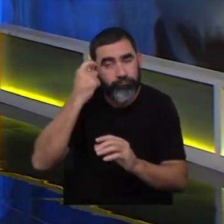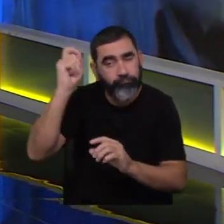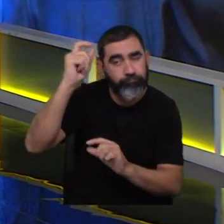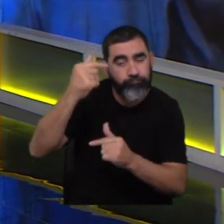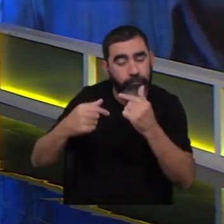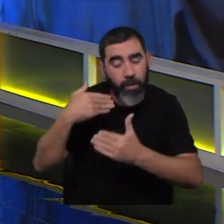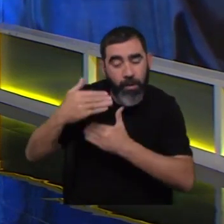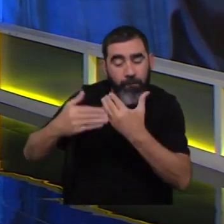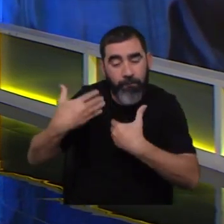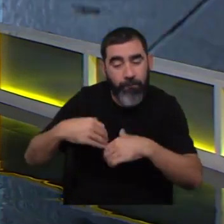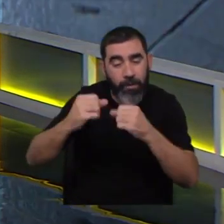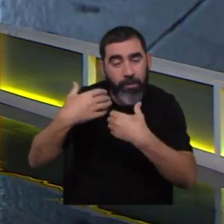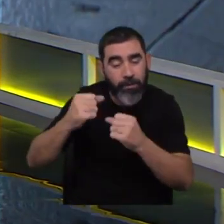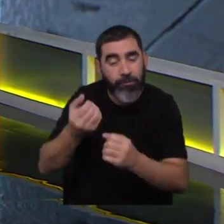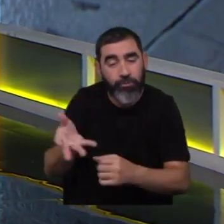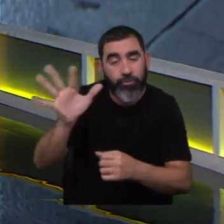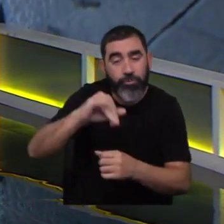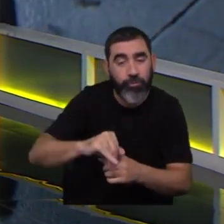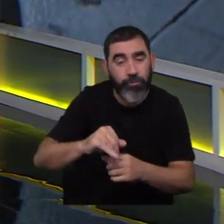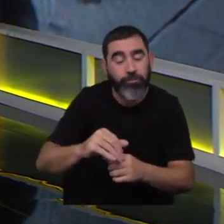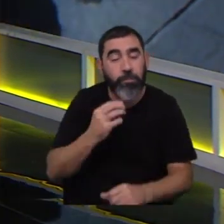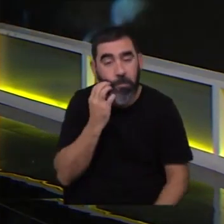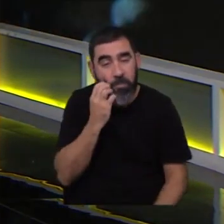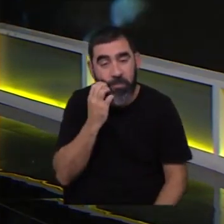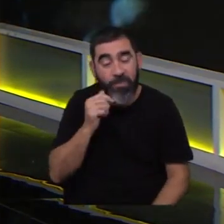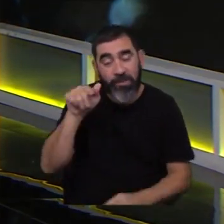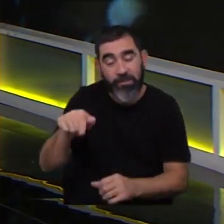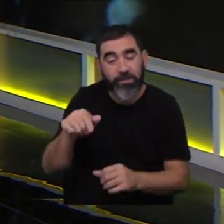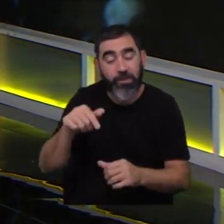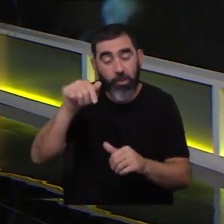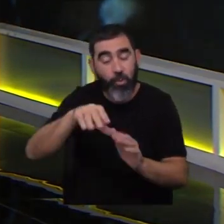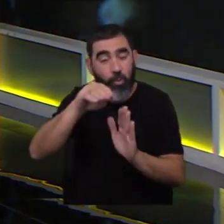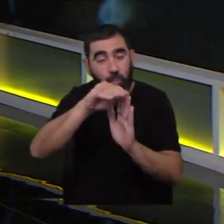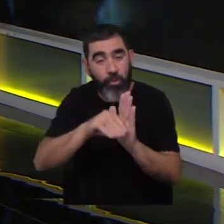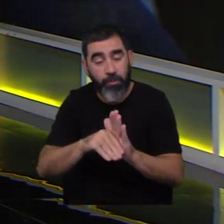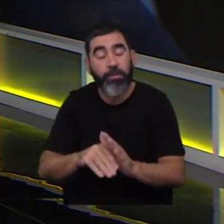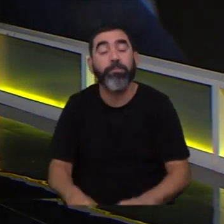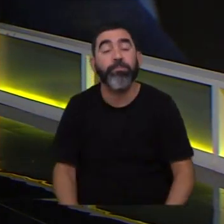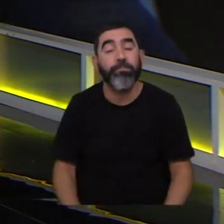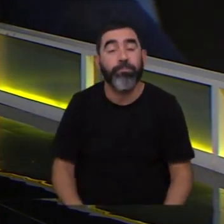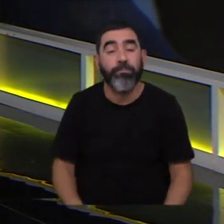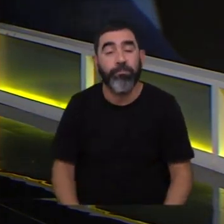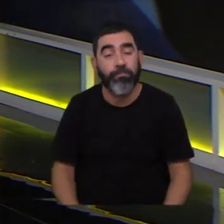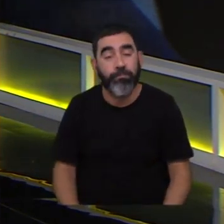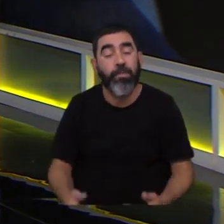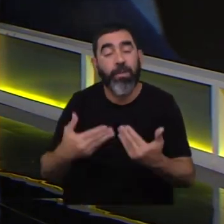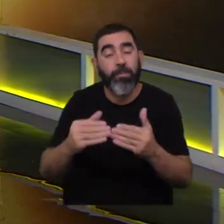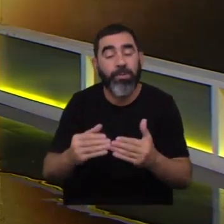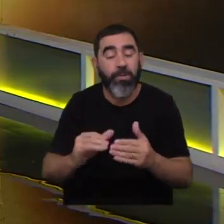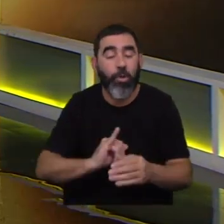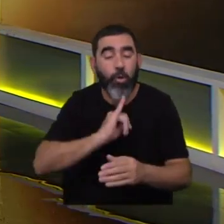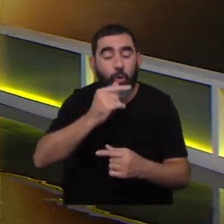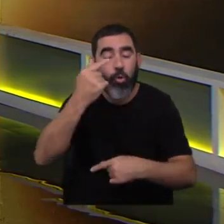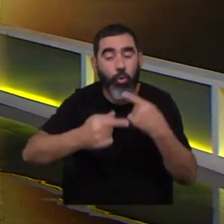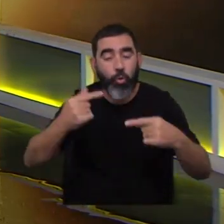para avanzar y descubrir todos los días un pasito más. Ese es nuestro menú de hoy, como el de cada semana, y arrancamos, como de